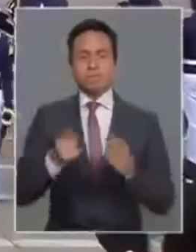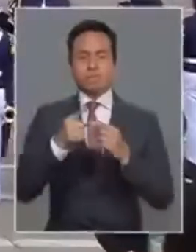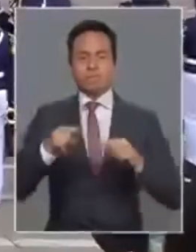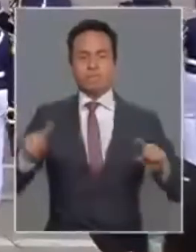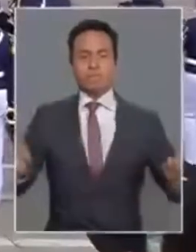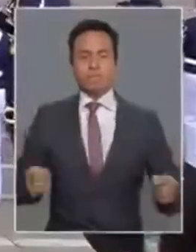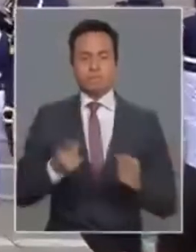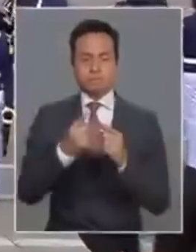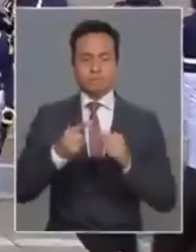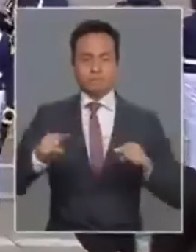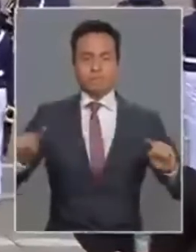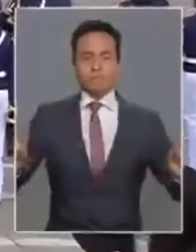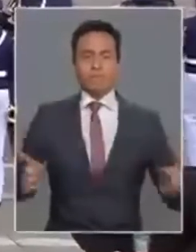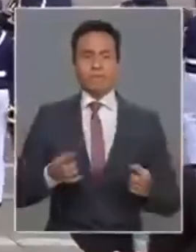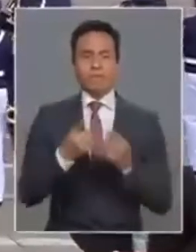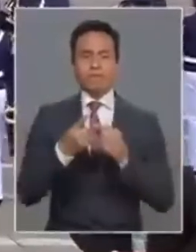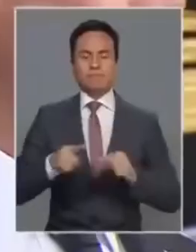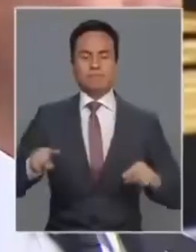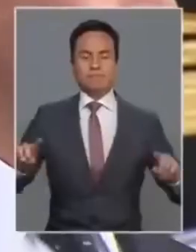bien, señores!